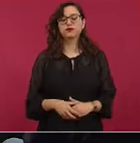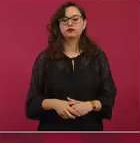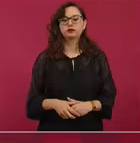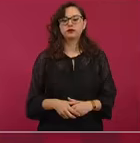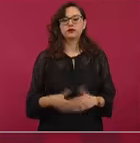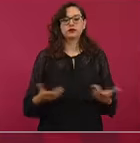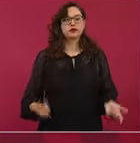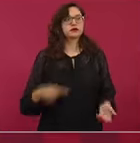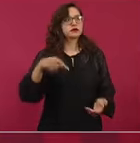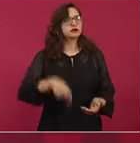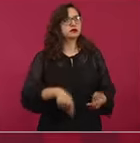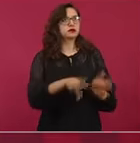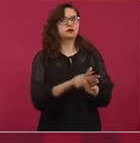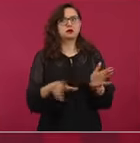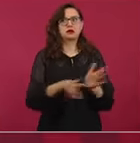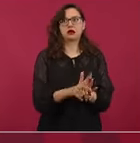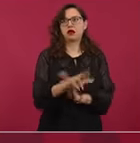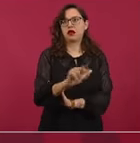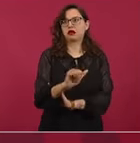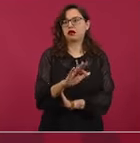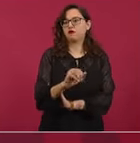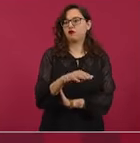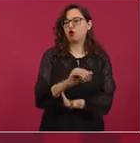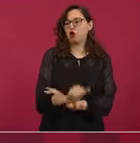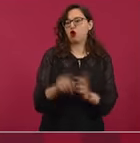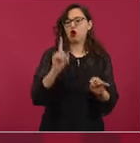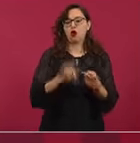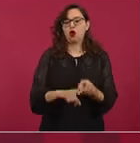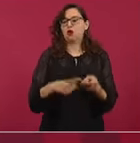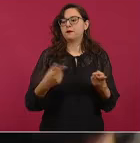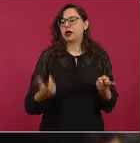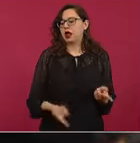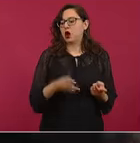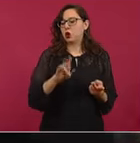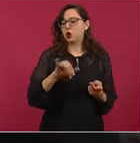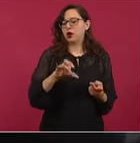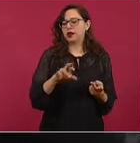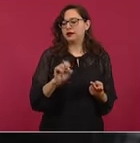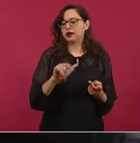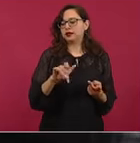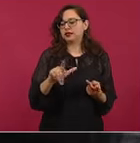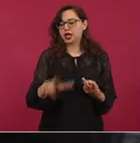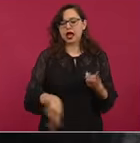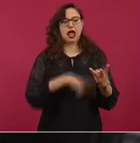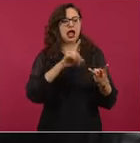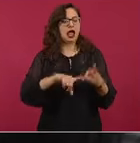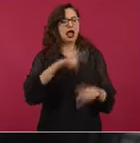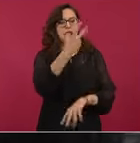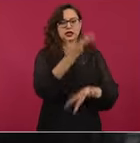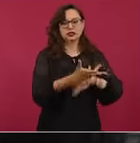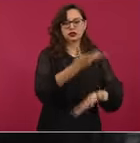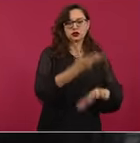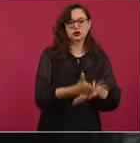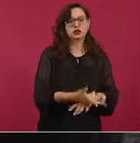es el Washington Post, el New York Times, y el Financial Times, y el País.